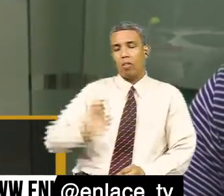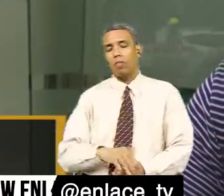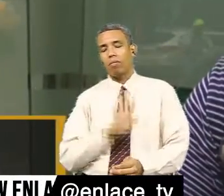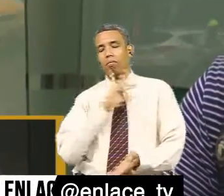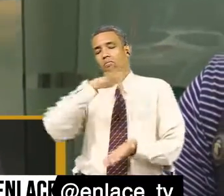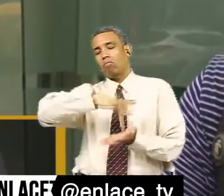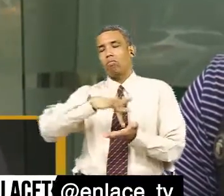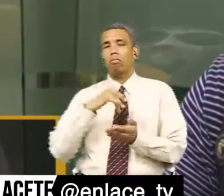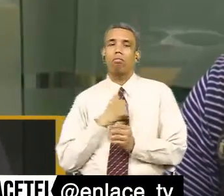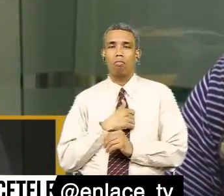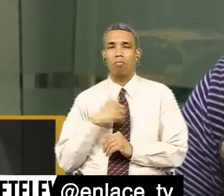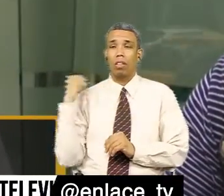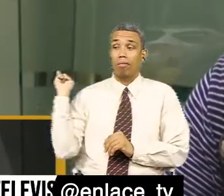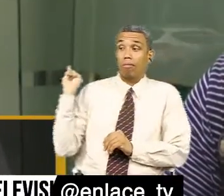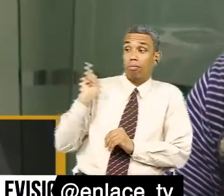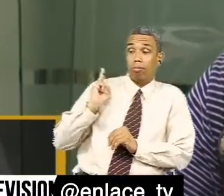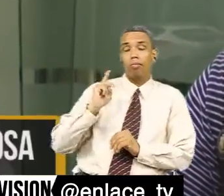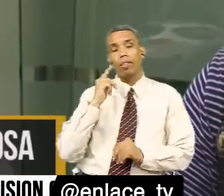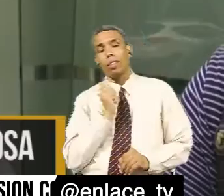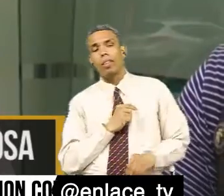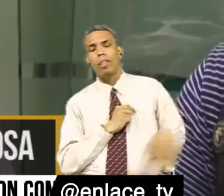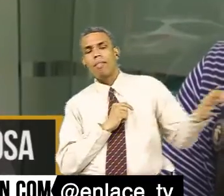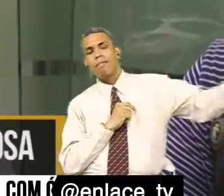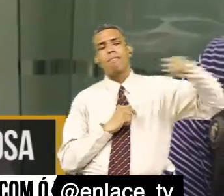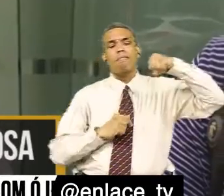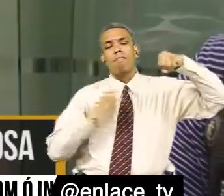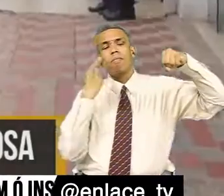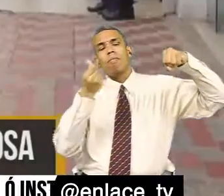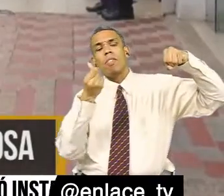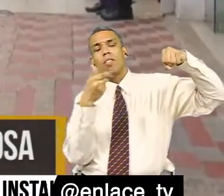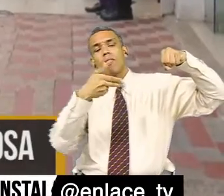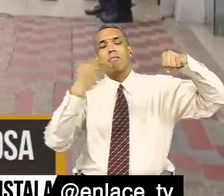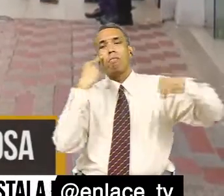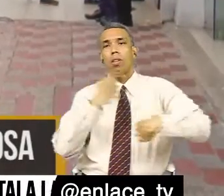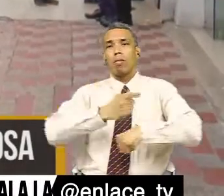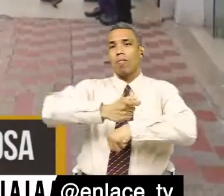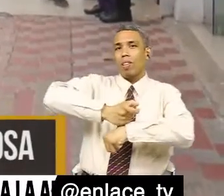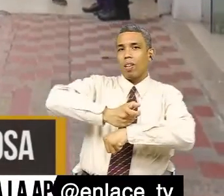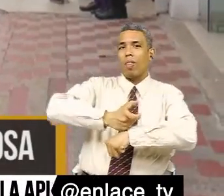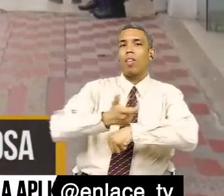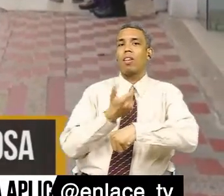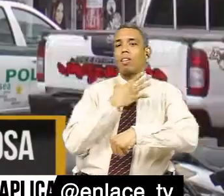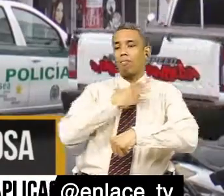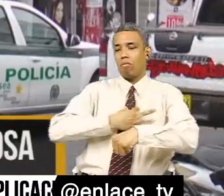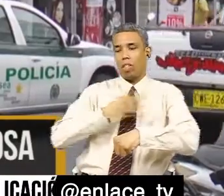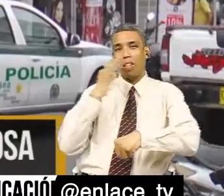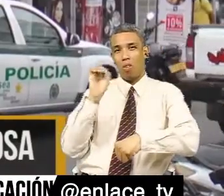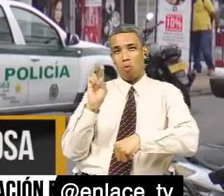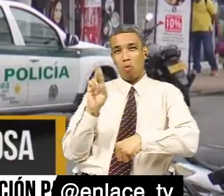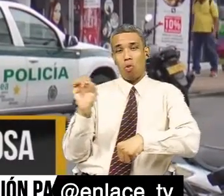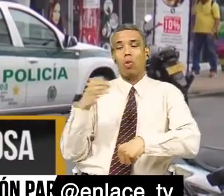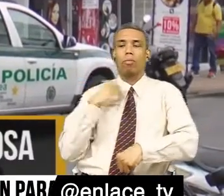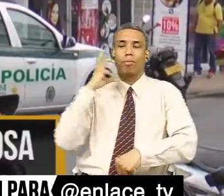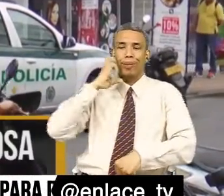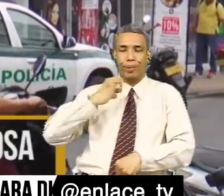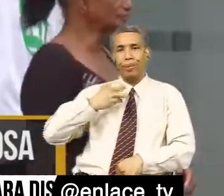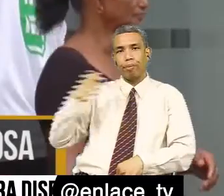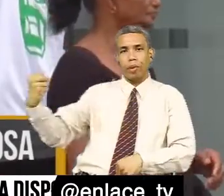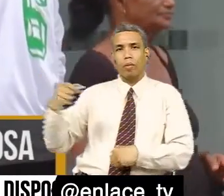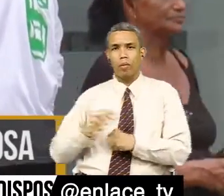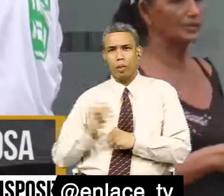atraco, y hurtaron el banco y a mí, la cadena y el reloj. Según testigos del hecho, los dos hombres de aproximadamente 40 años de edad